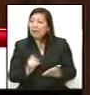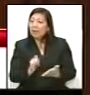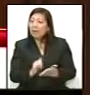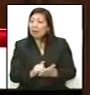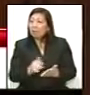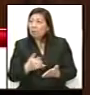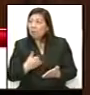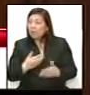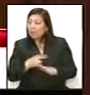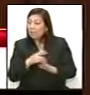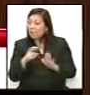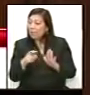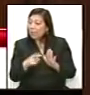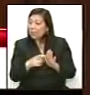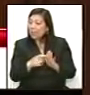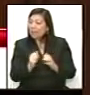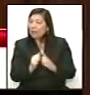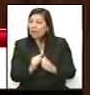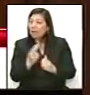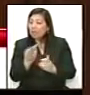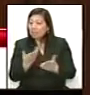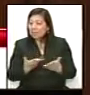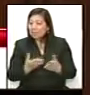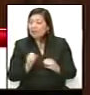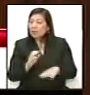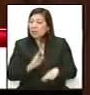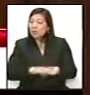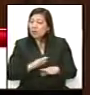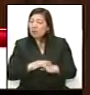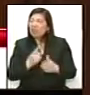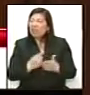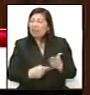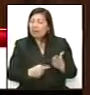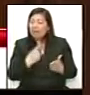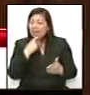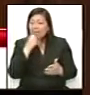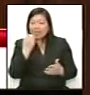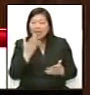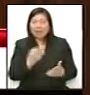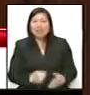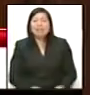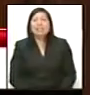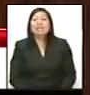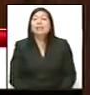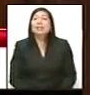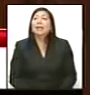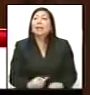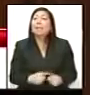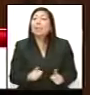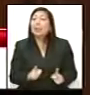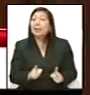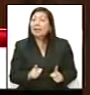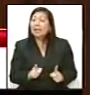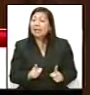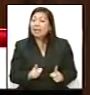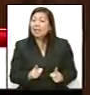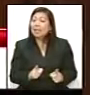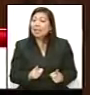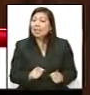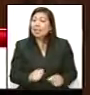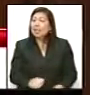impulsar proyectos corruptos con sobreganancias ilícitas. Pero el mecanismo